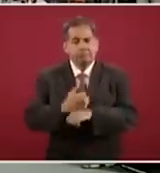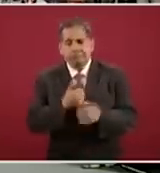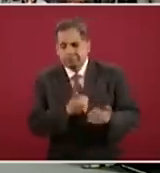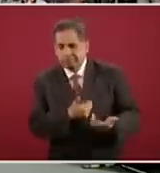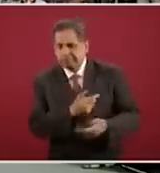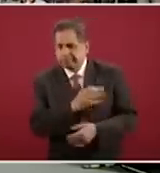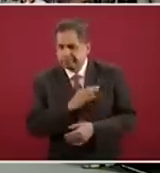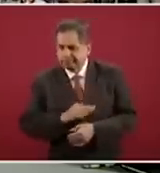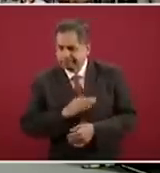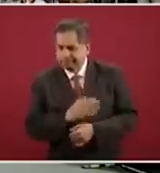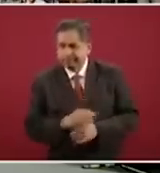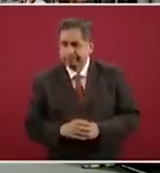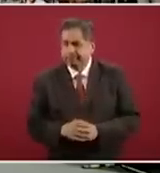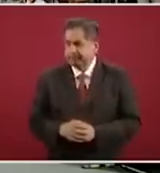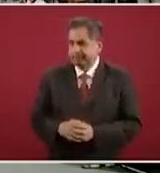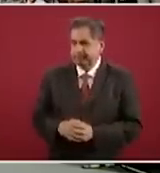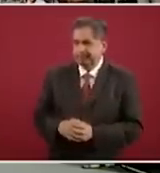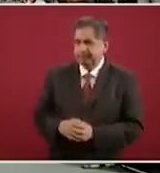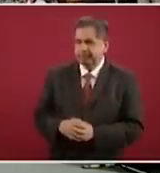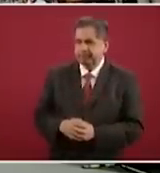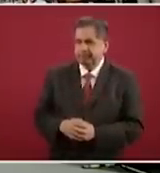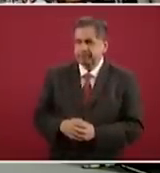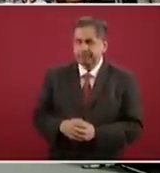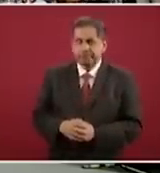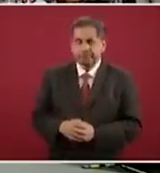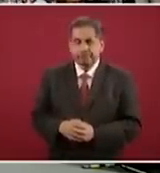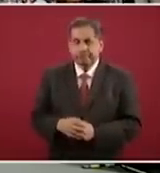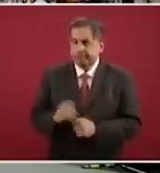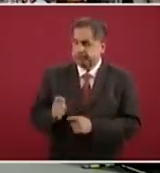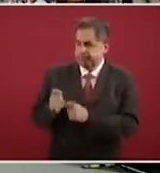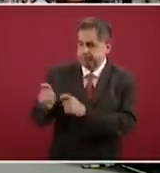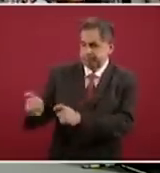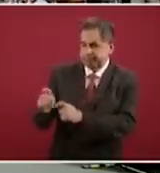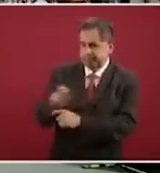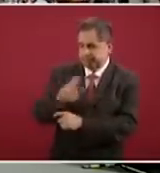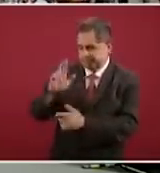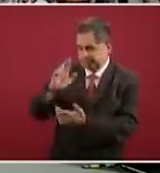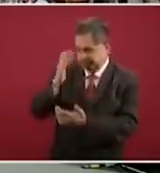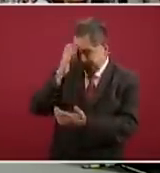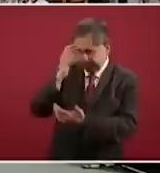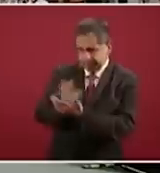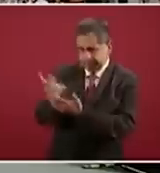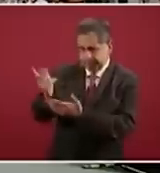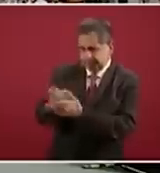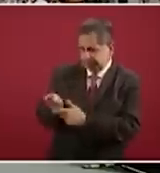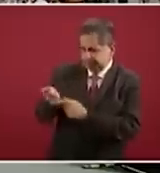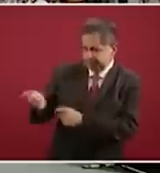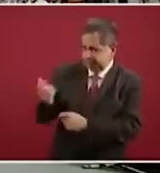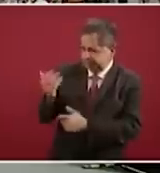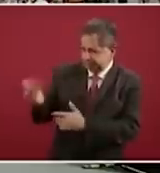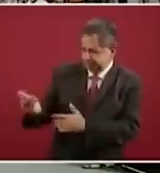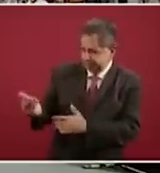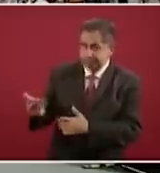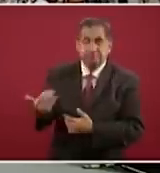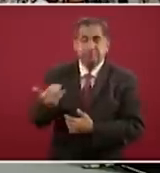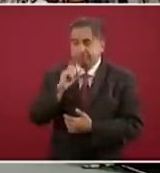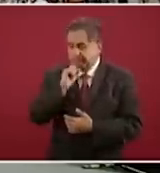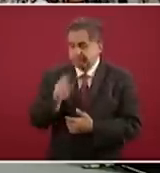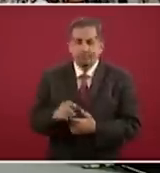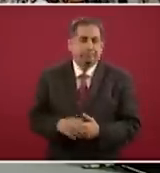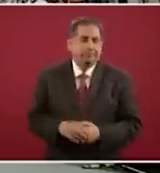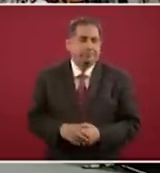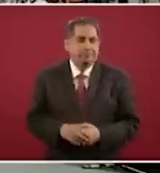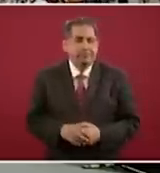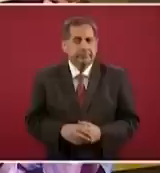que están aquí, que reciben estos reconocimientos, y